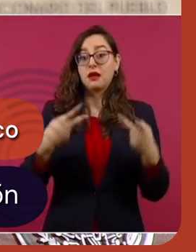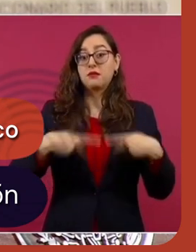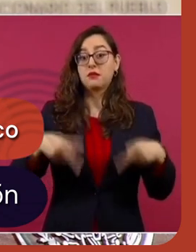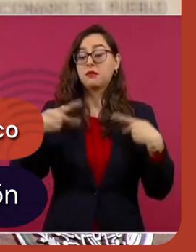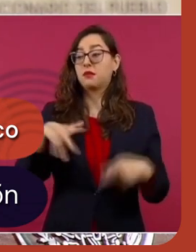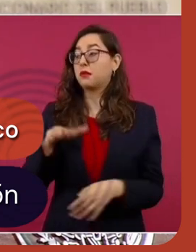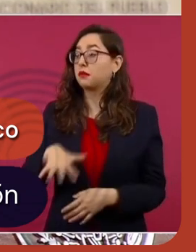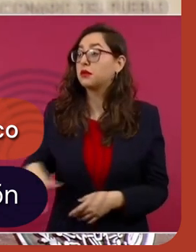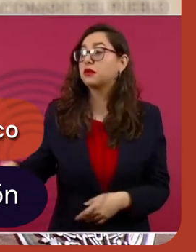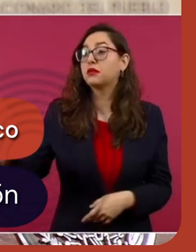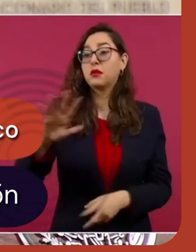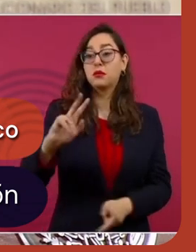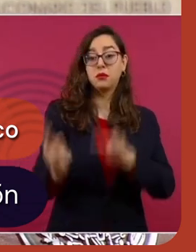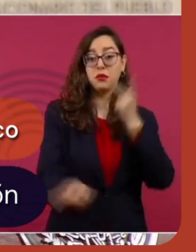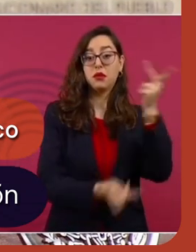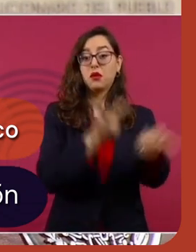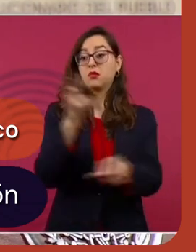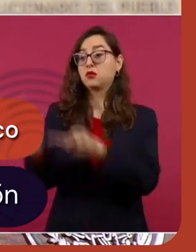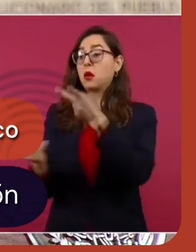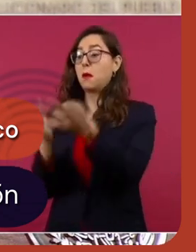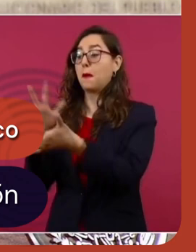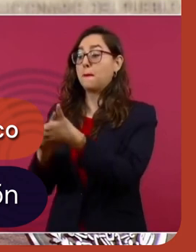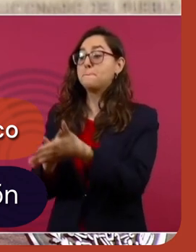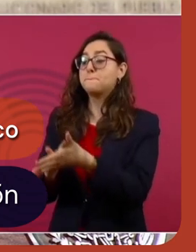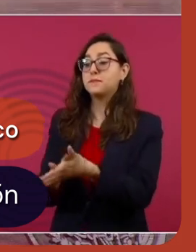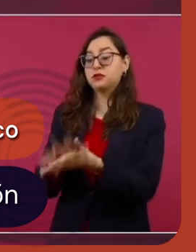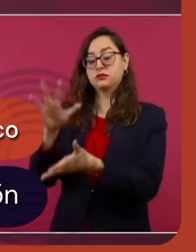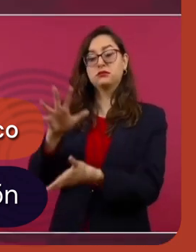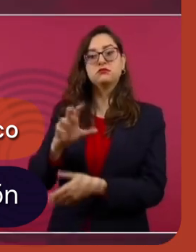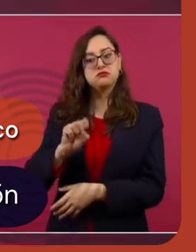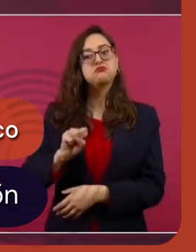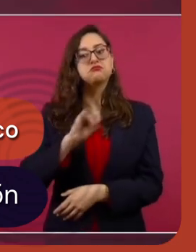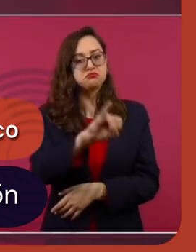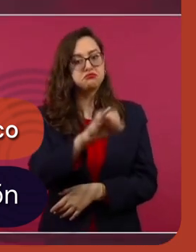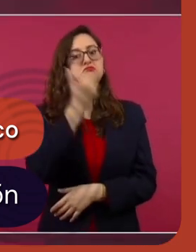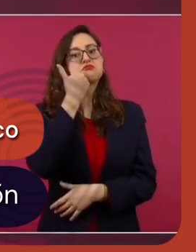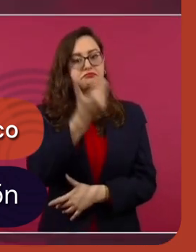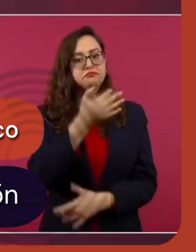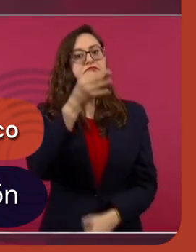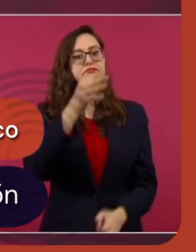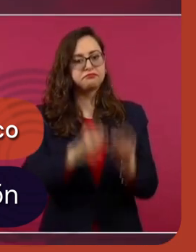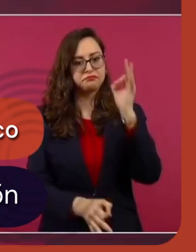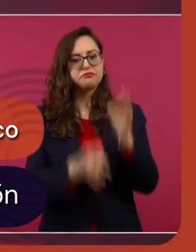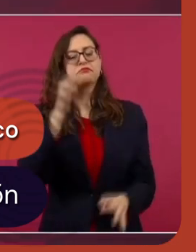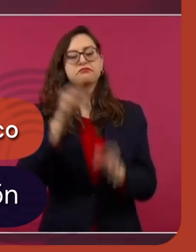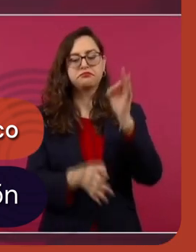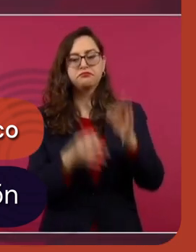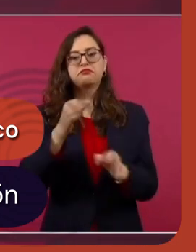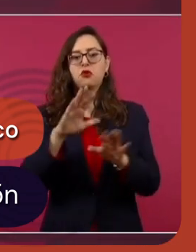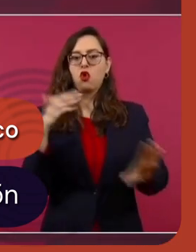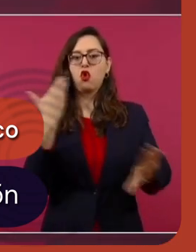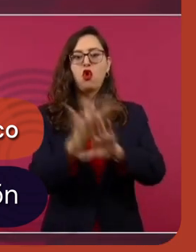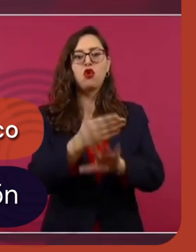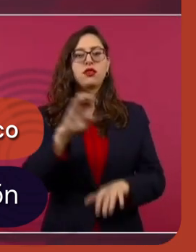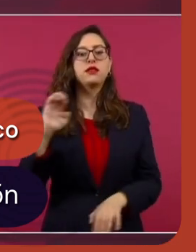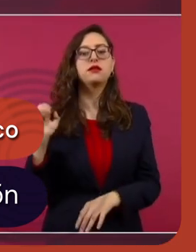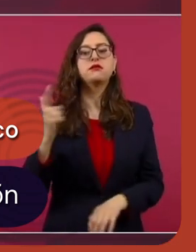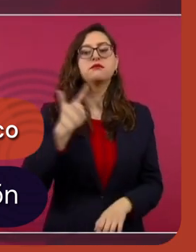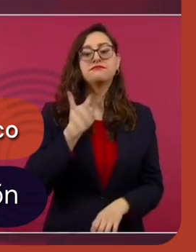mayoritariamente pidió que se abrieran juicios en contra de los expresidentes de México, no se